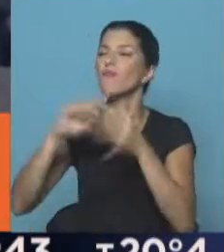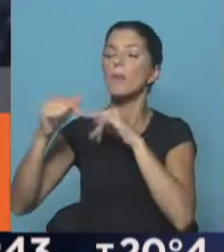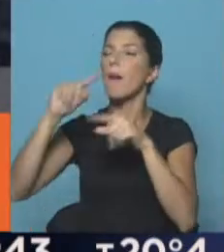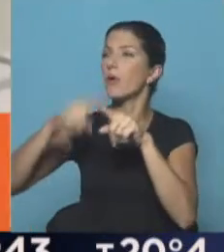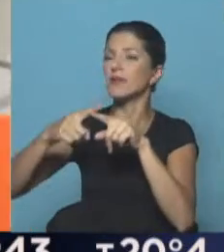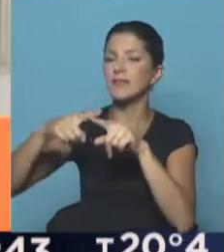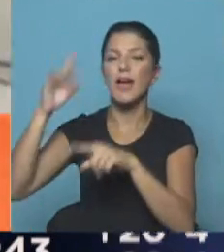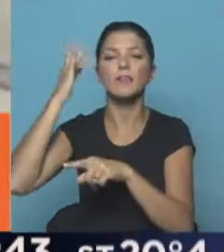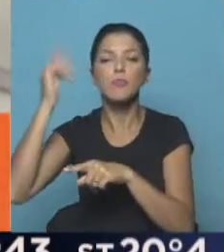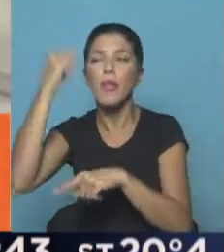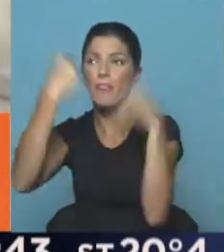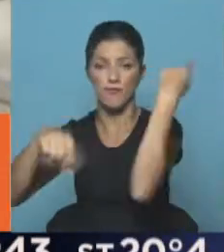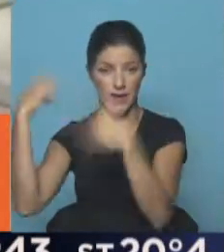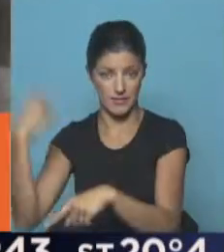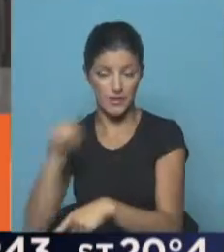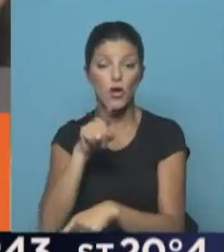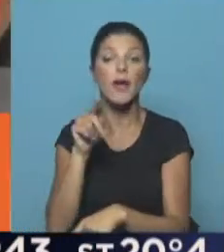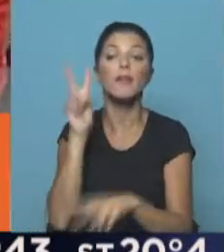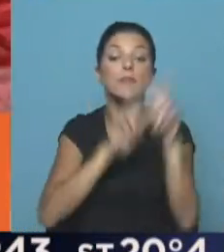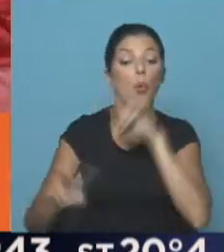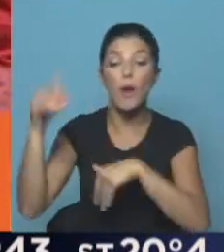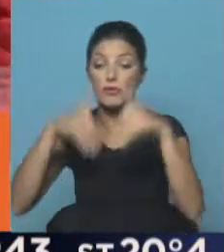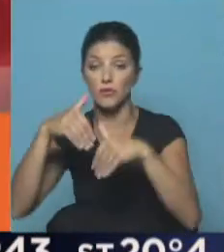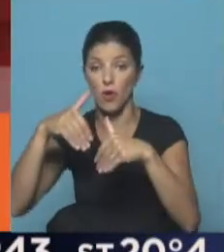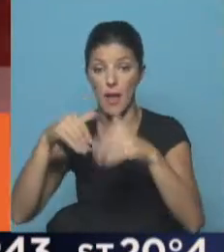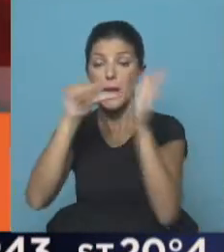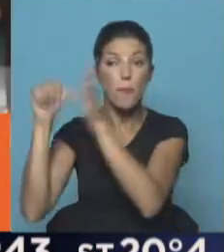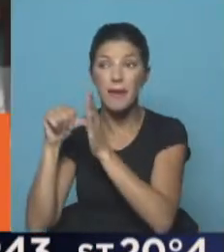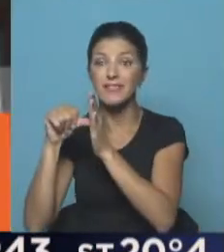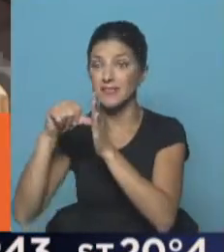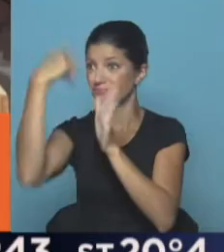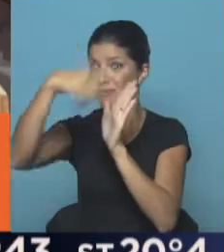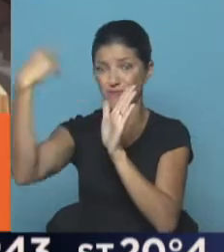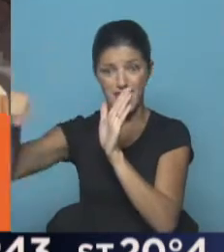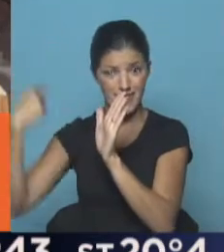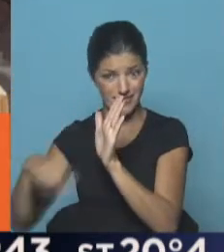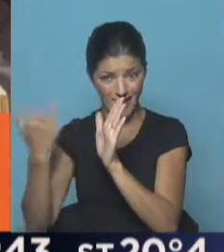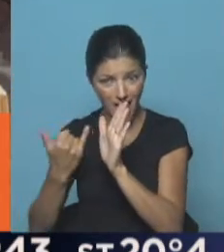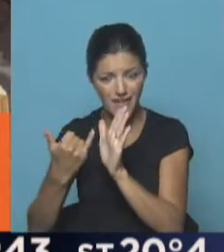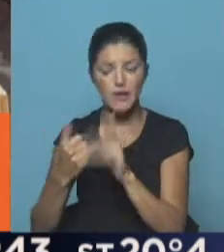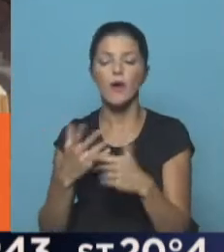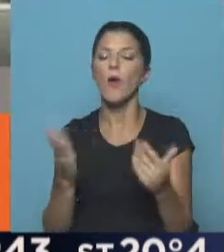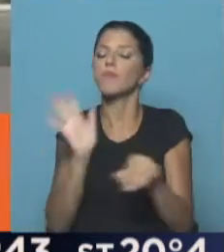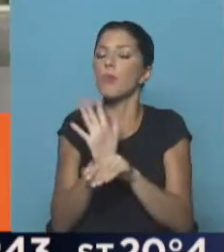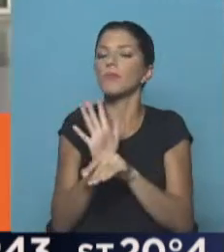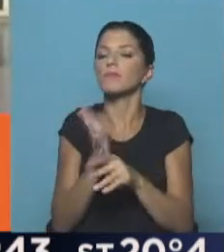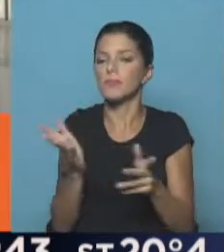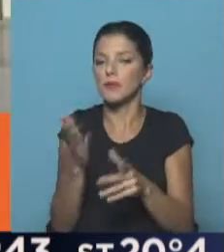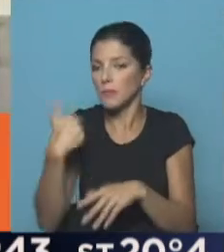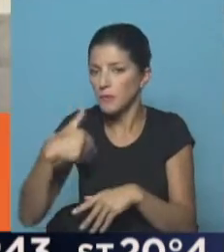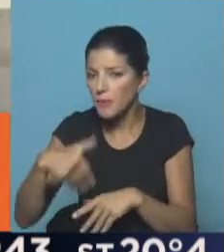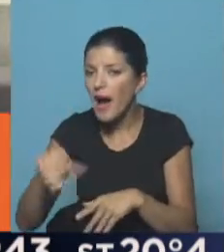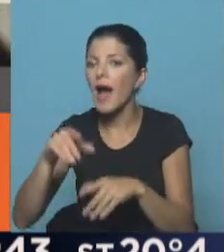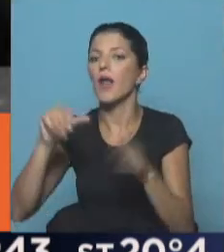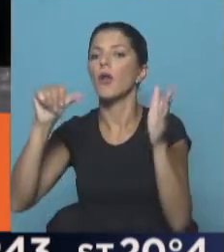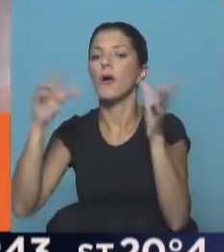salidas que están buscando electoralmente cada uno de estos países. Me parece que hay una tendencia como a dispersar la solución. Sí, ahora ¿no?